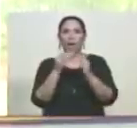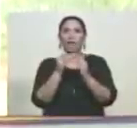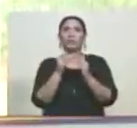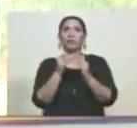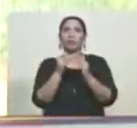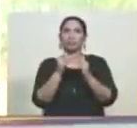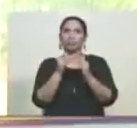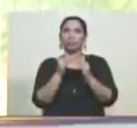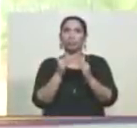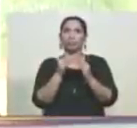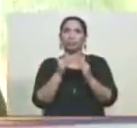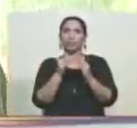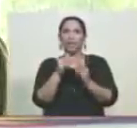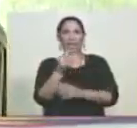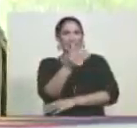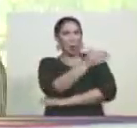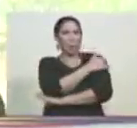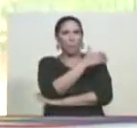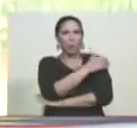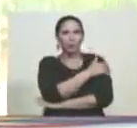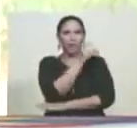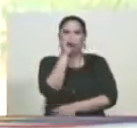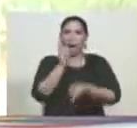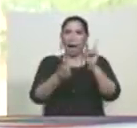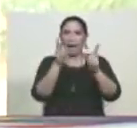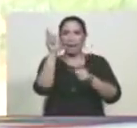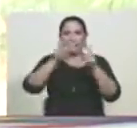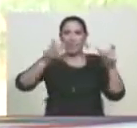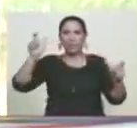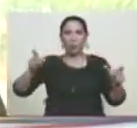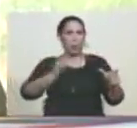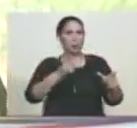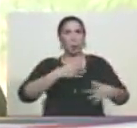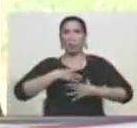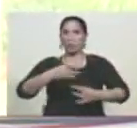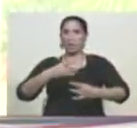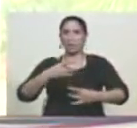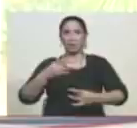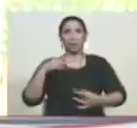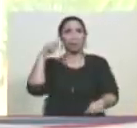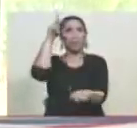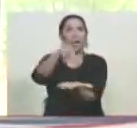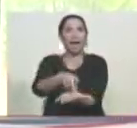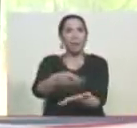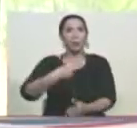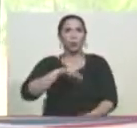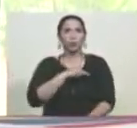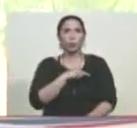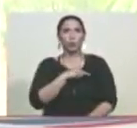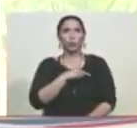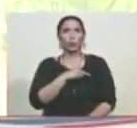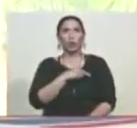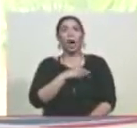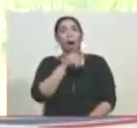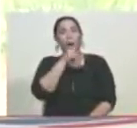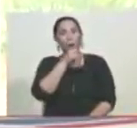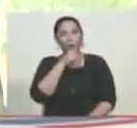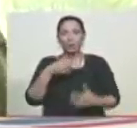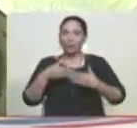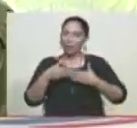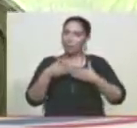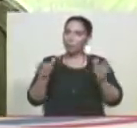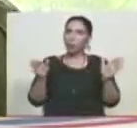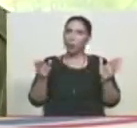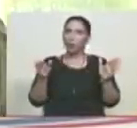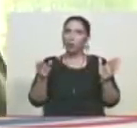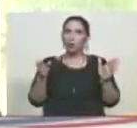Y mientras la derecha extrema y aquellos personeros que no le interesaba que nosotros llegáramos, esa abuelita nos abrió las puertas porque no